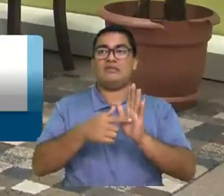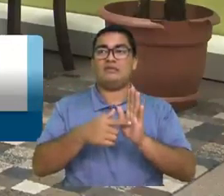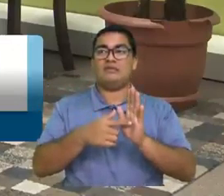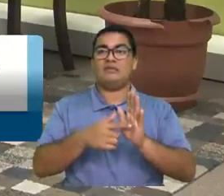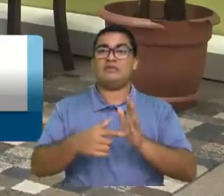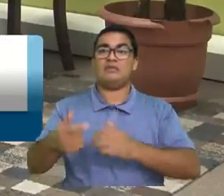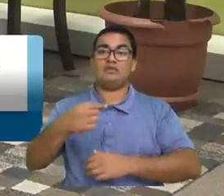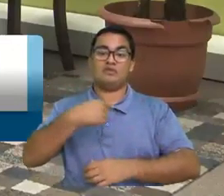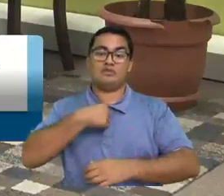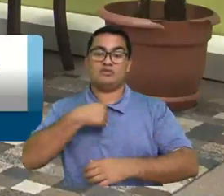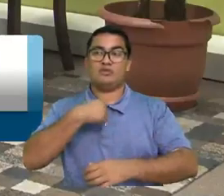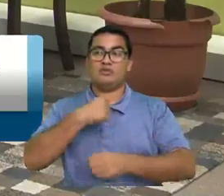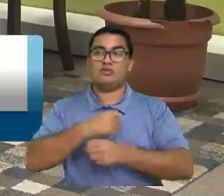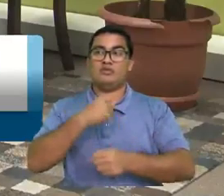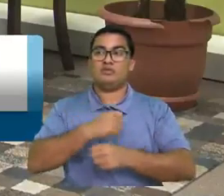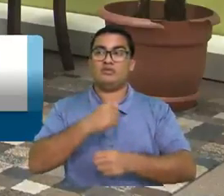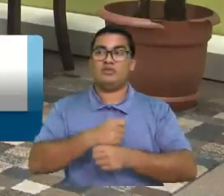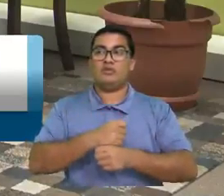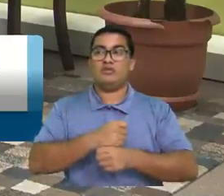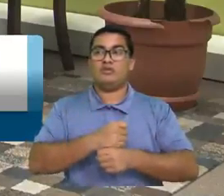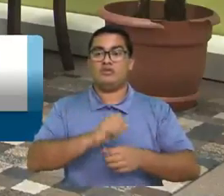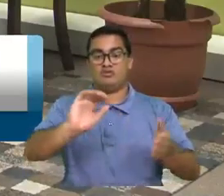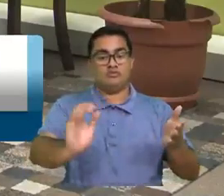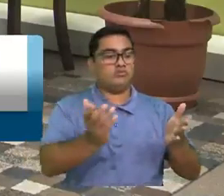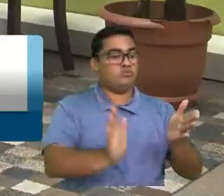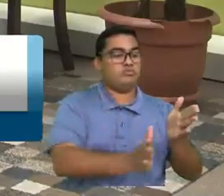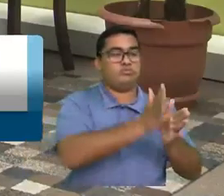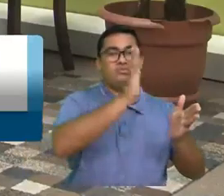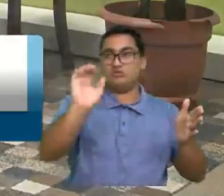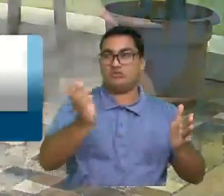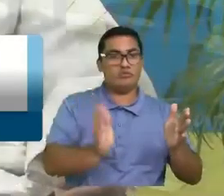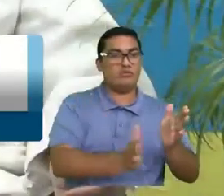voy a trabajar demoliendo una pared, yo ya sé que esa pared